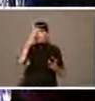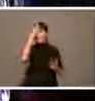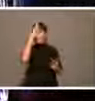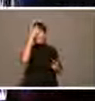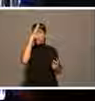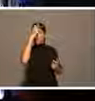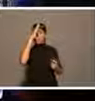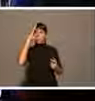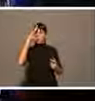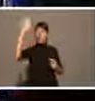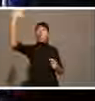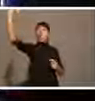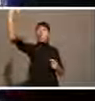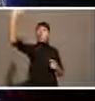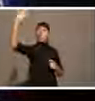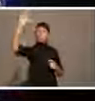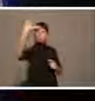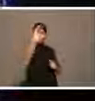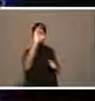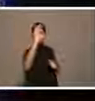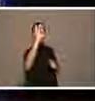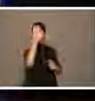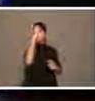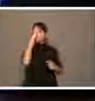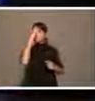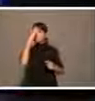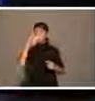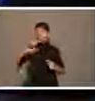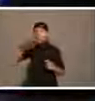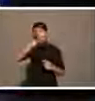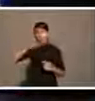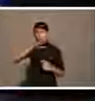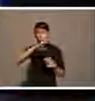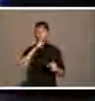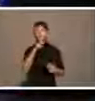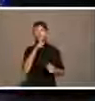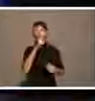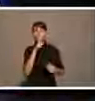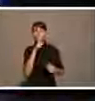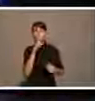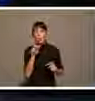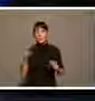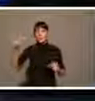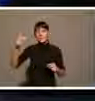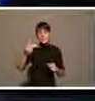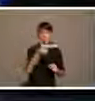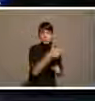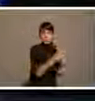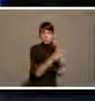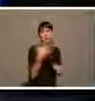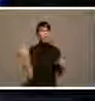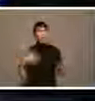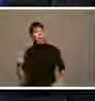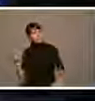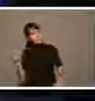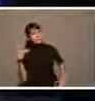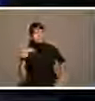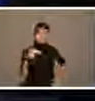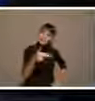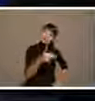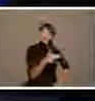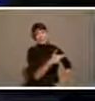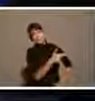está menguando. La luna está en el signo de Piscis. ¡Ay, Piscis, Piscis,